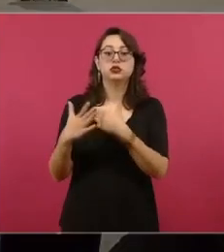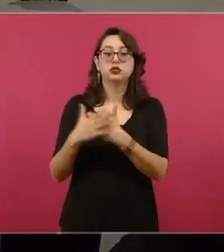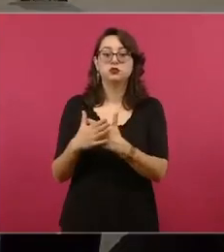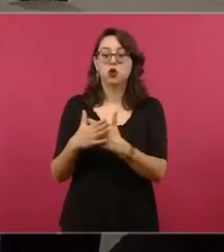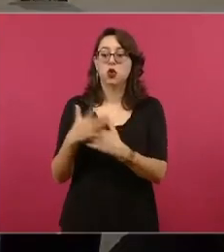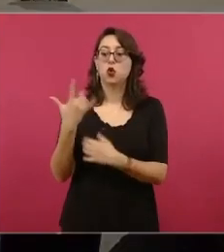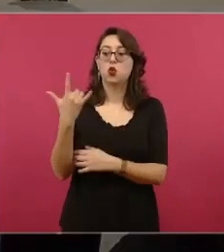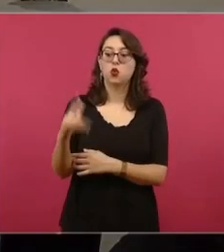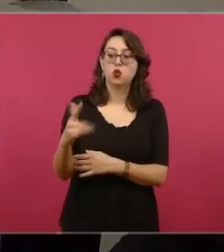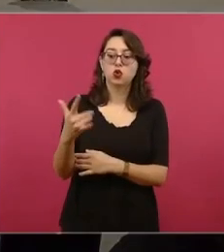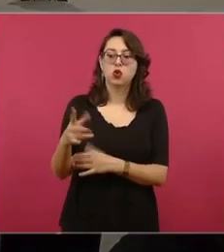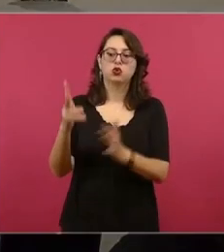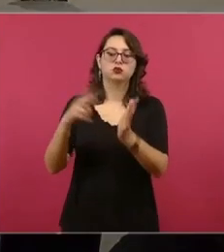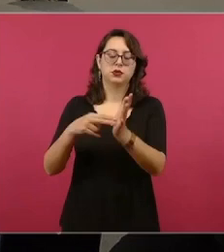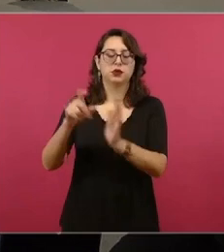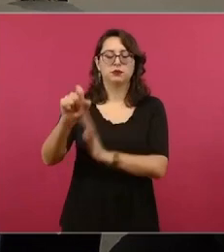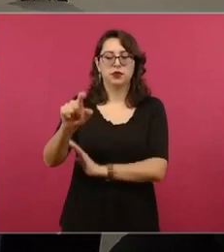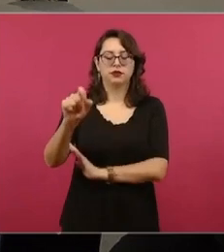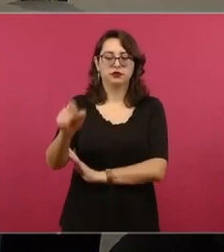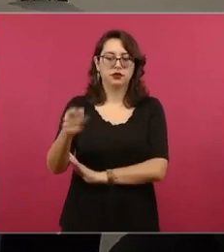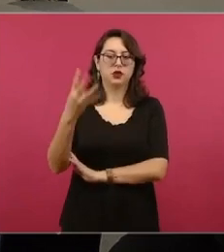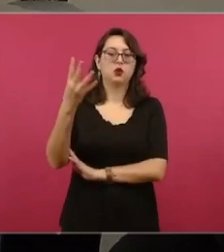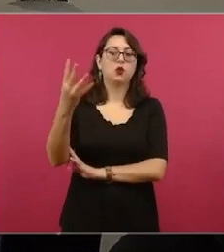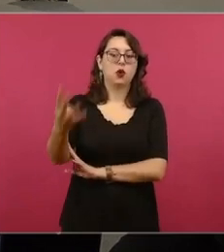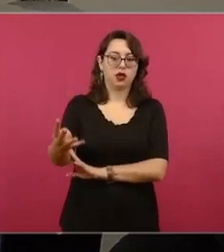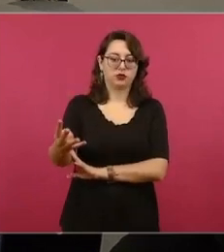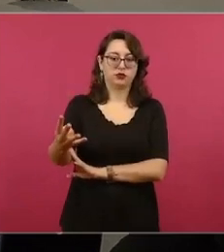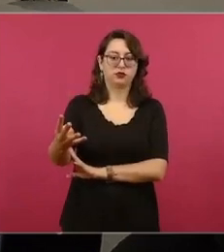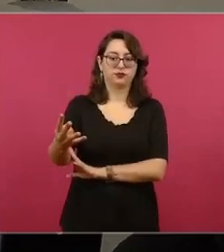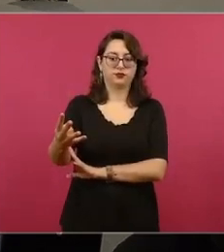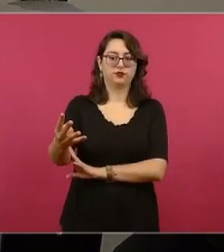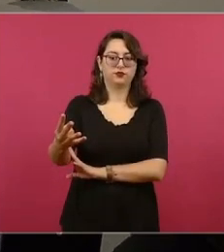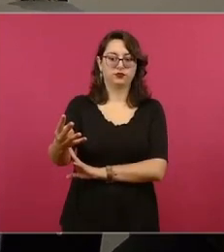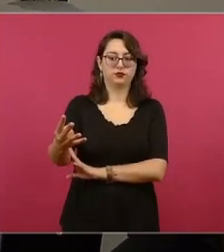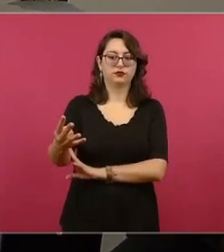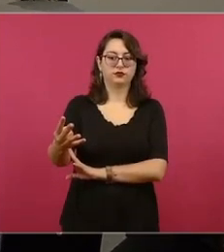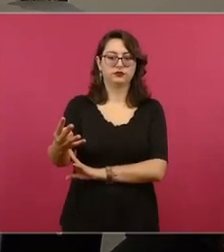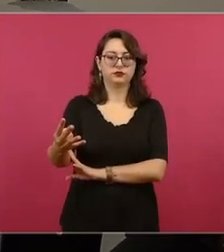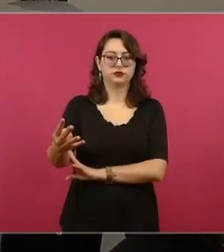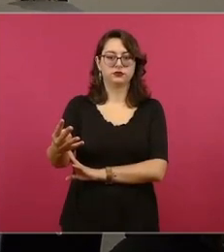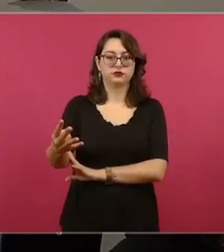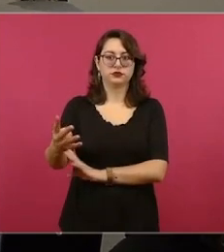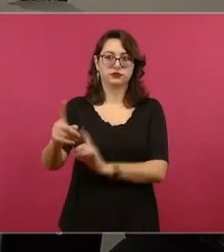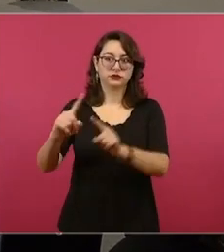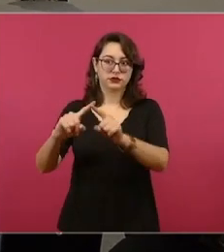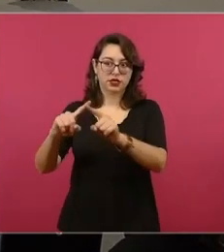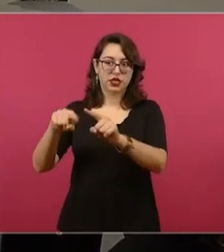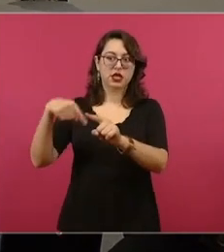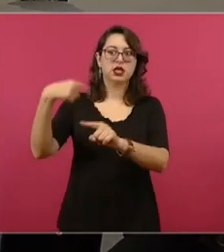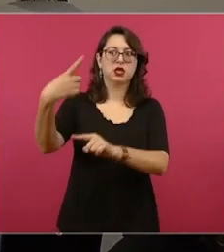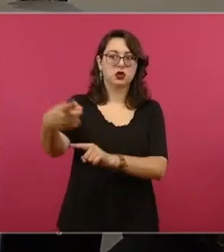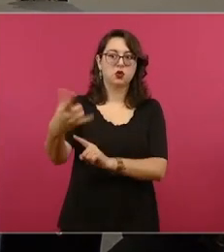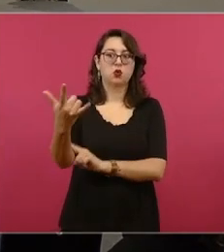en julio del 24 y se va a dar a conocer en julio del